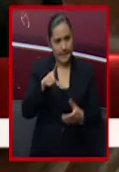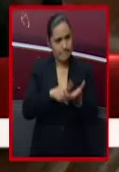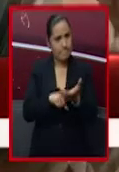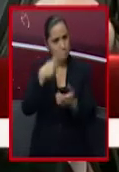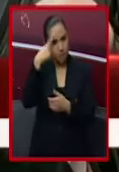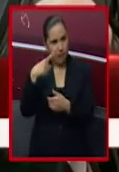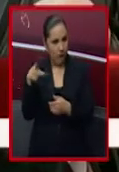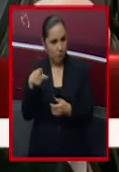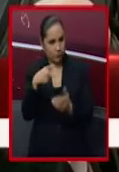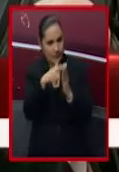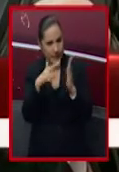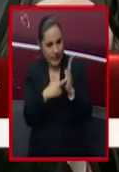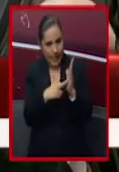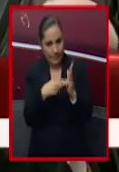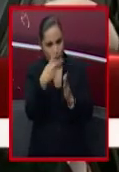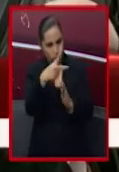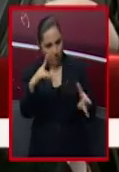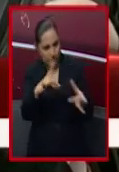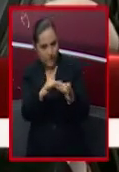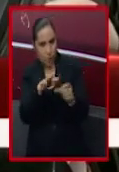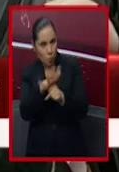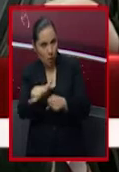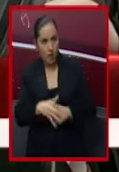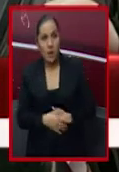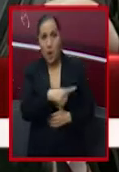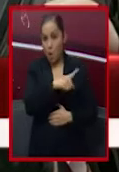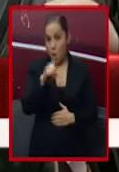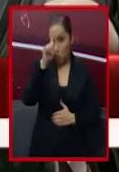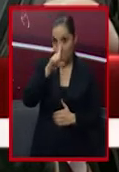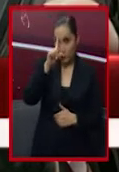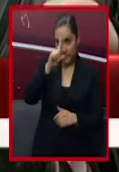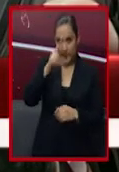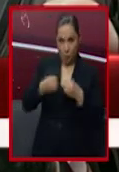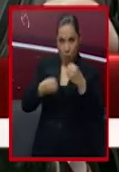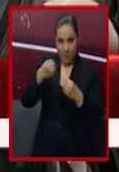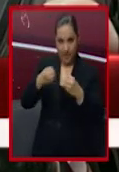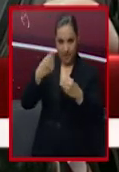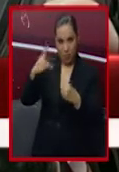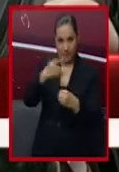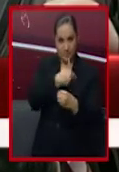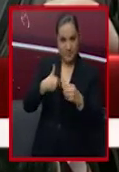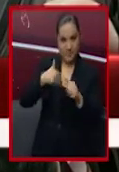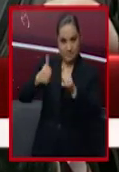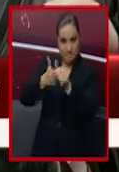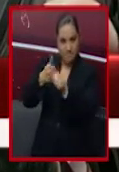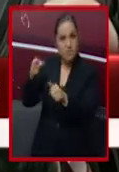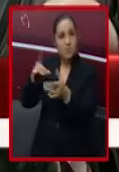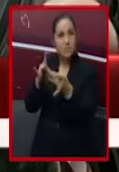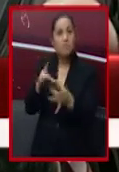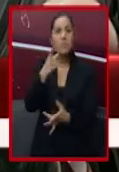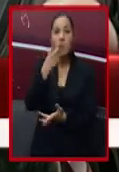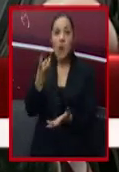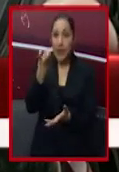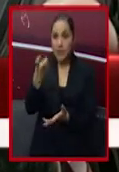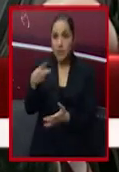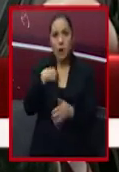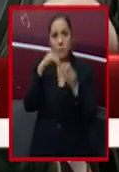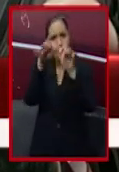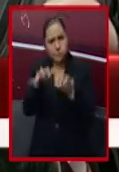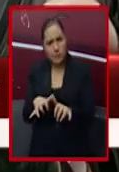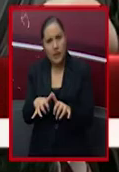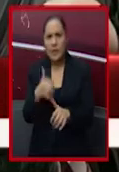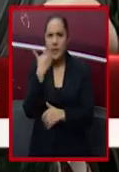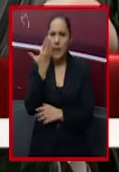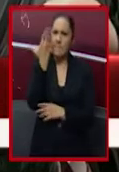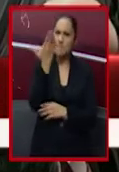respectivo. Bueno, el consejero jurídico del Poder Ejecutivo también informó que en esta controversia se está solicitando que se